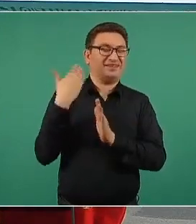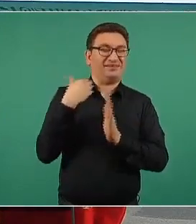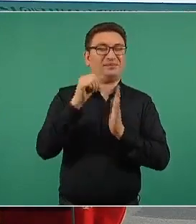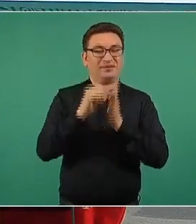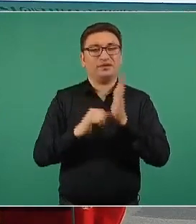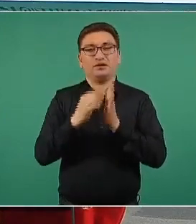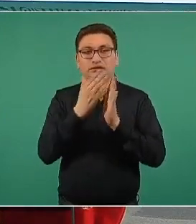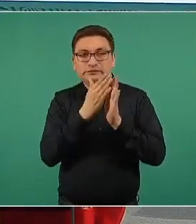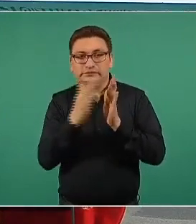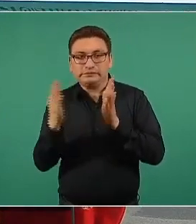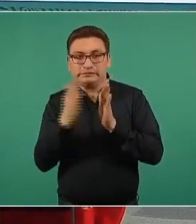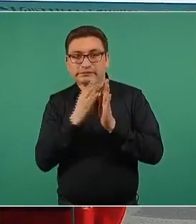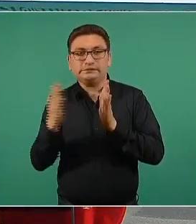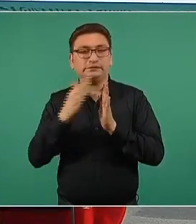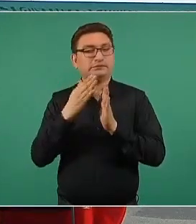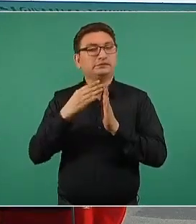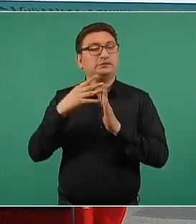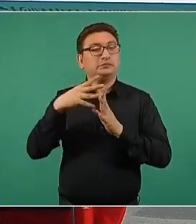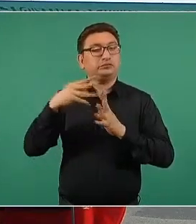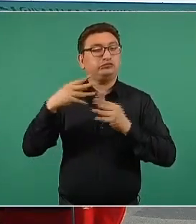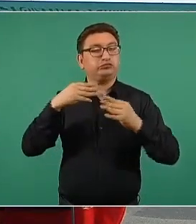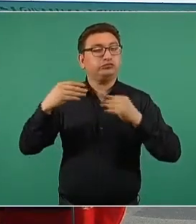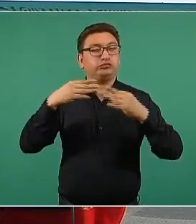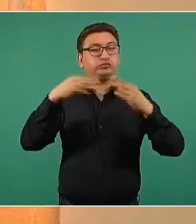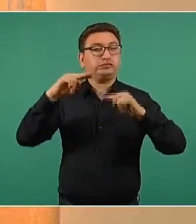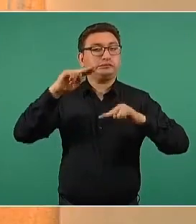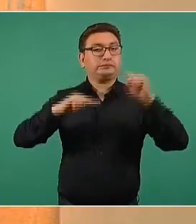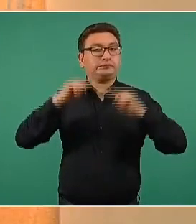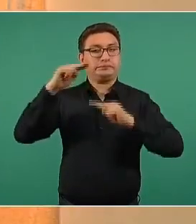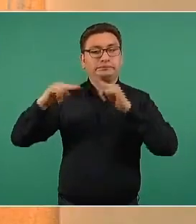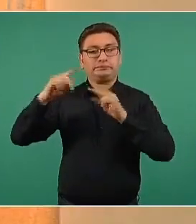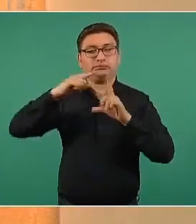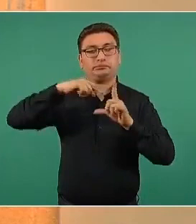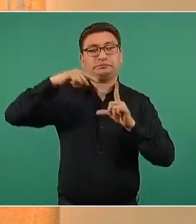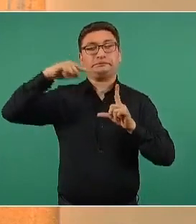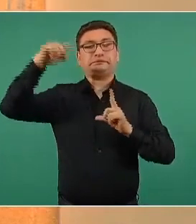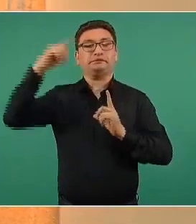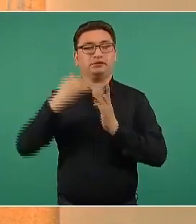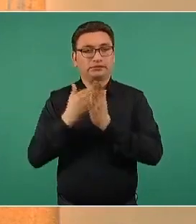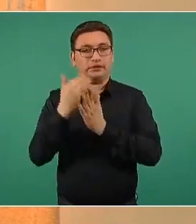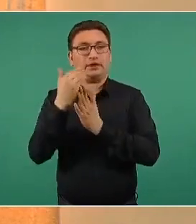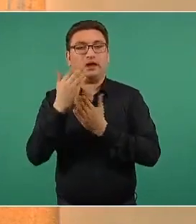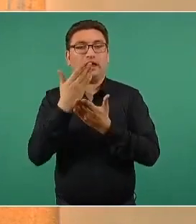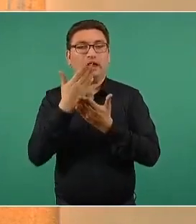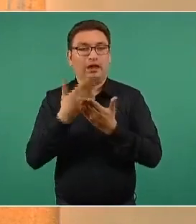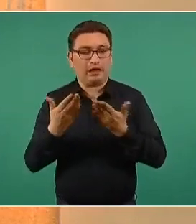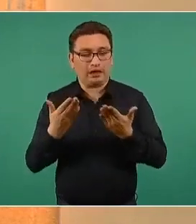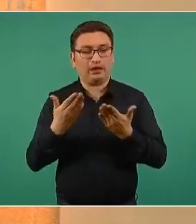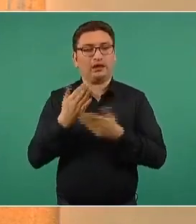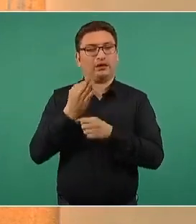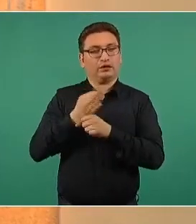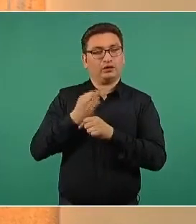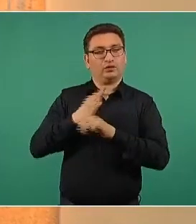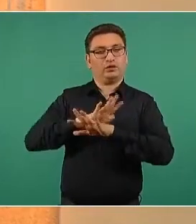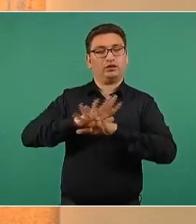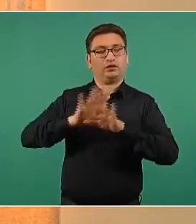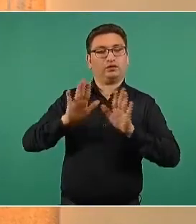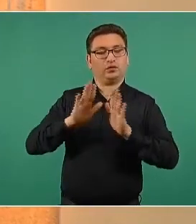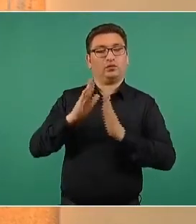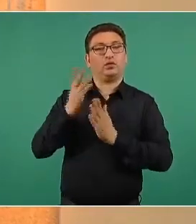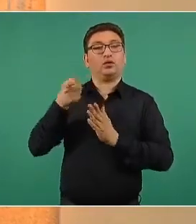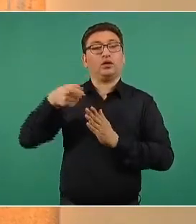donde, recordarán, estaban en una tendencia ascendente con el reporte de casos. En este momento visualizamos que afortunadamente